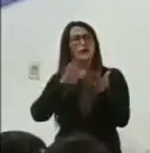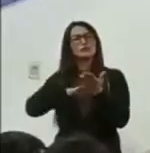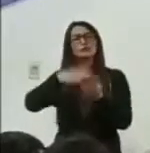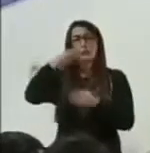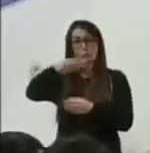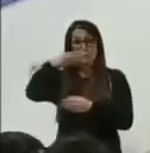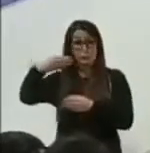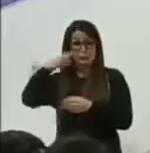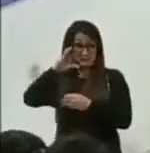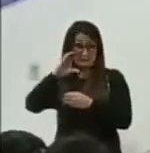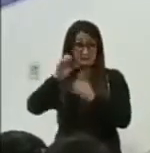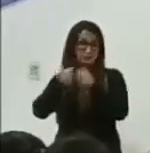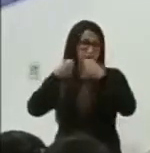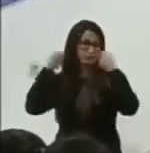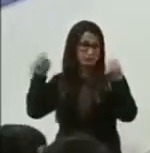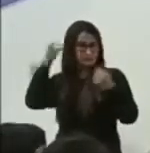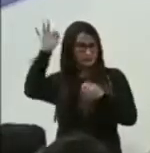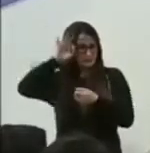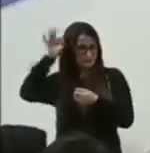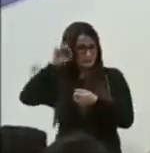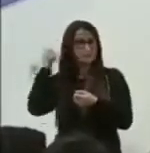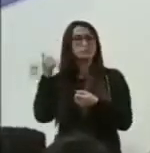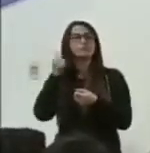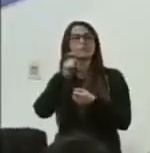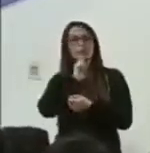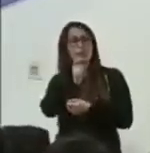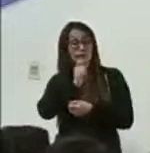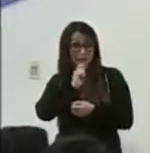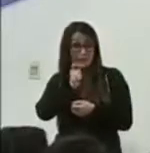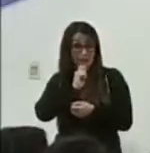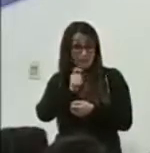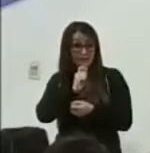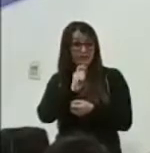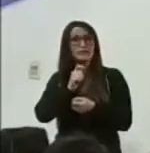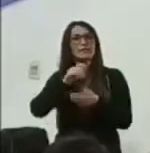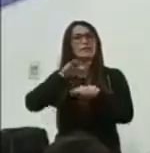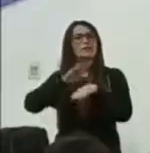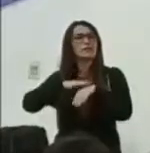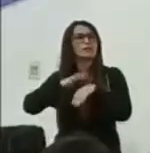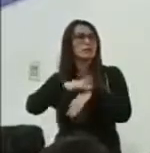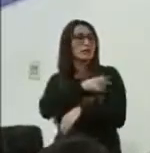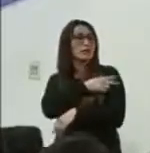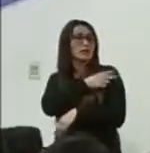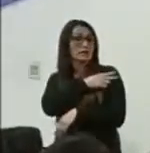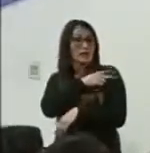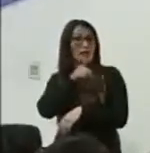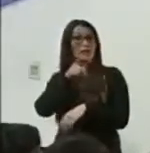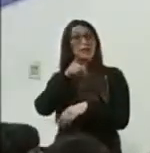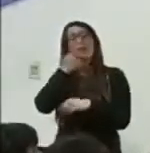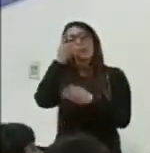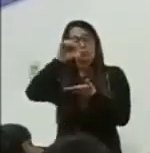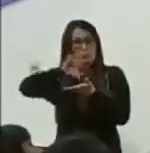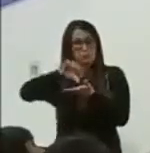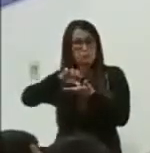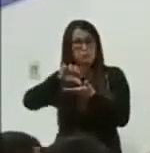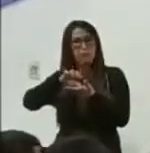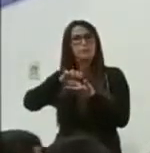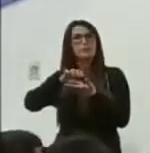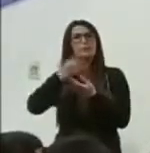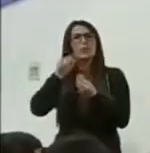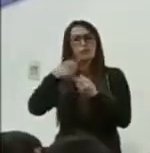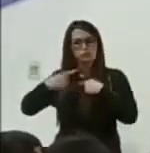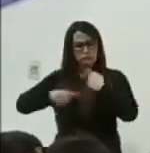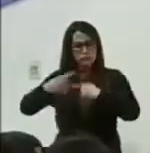BBC, Inglaterra, un reportaje al encargado de Finlandia de llevar adelante